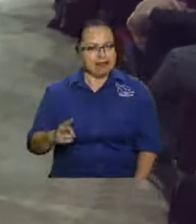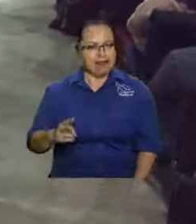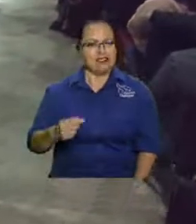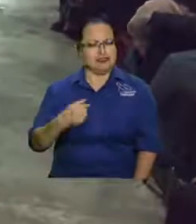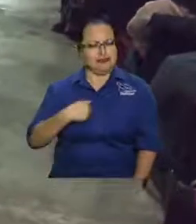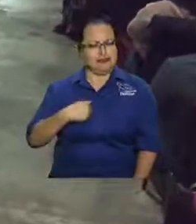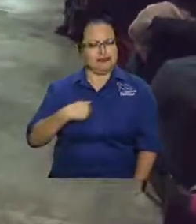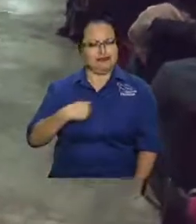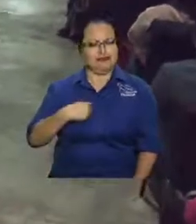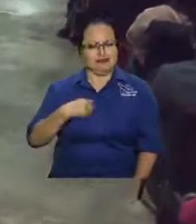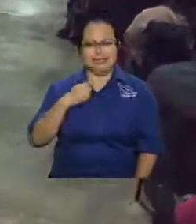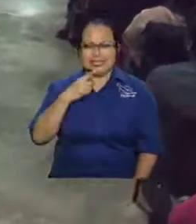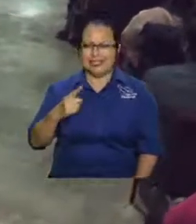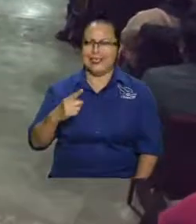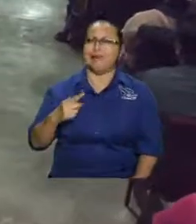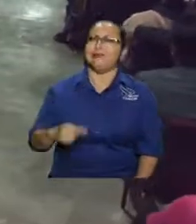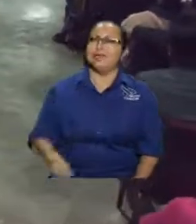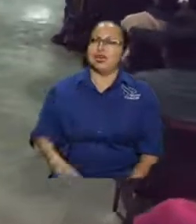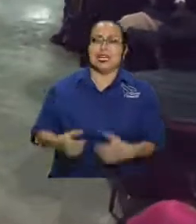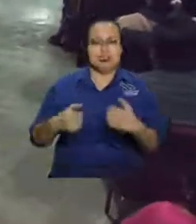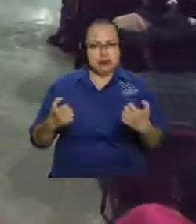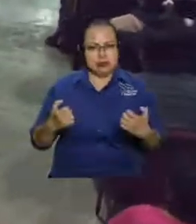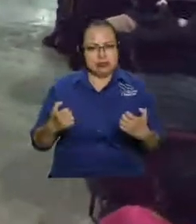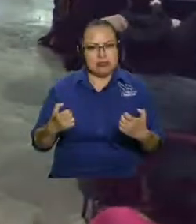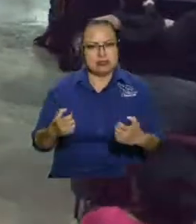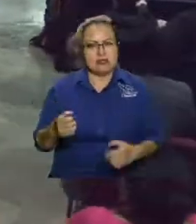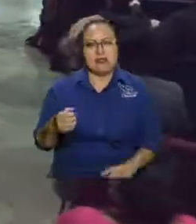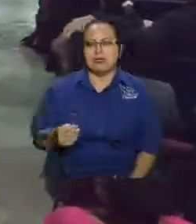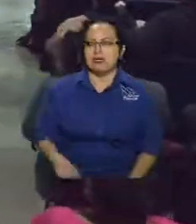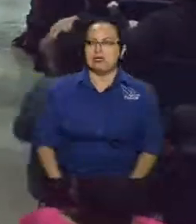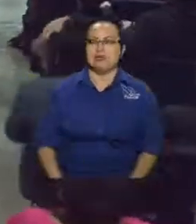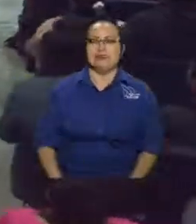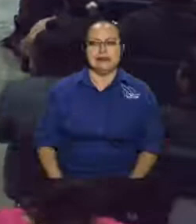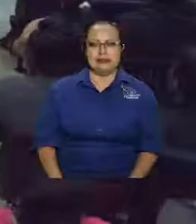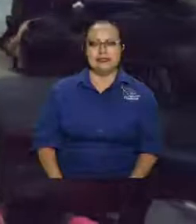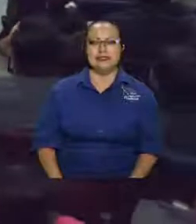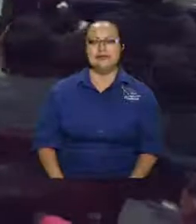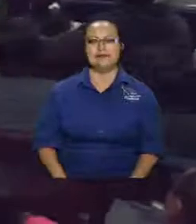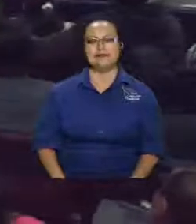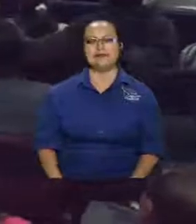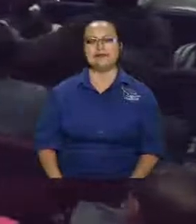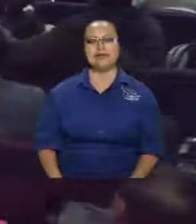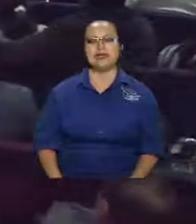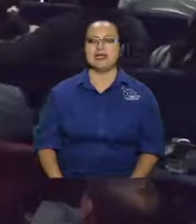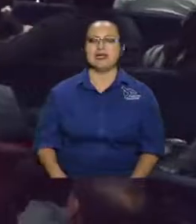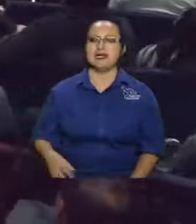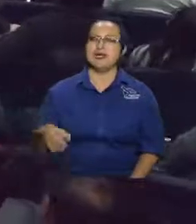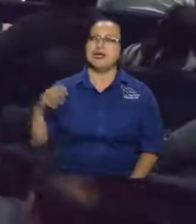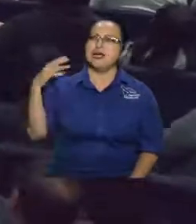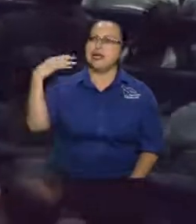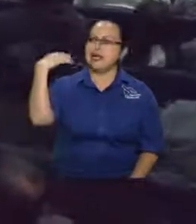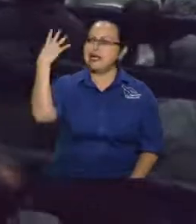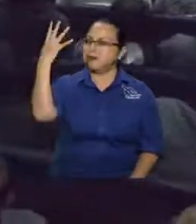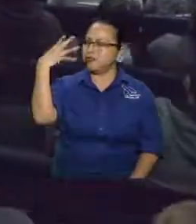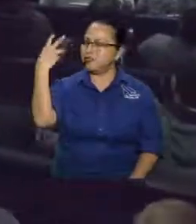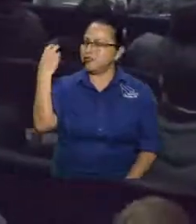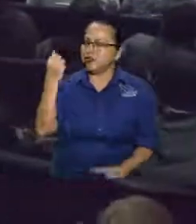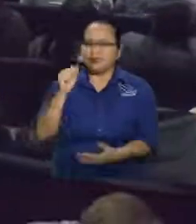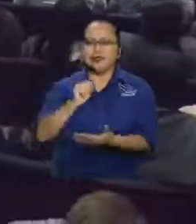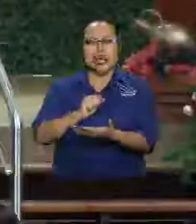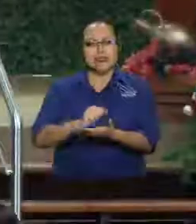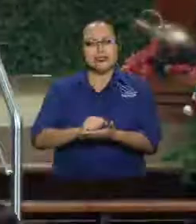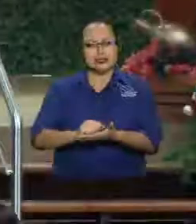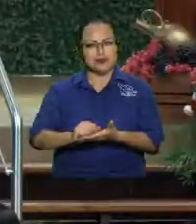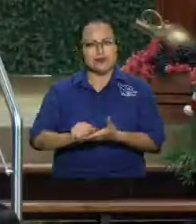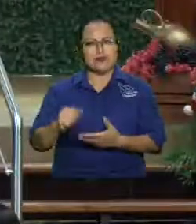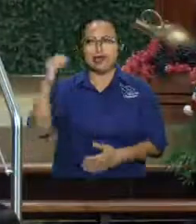No, yo así, de veras, yo así le dije al Señor. Y el Espíritu Santo, yo sé que hay algunos que piensan que el Espíritu no le